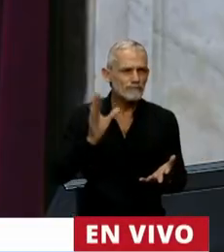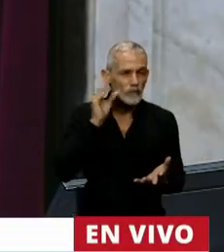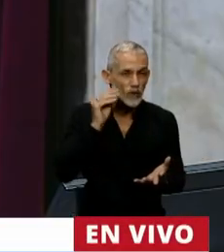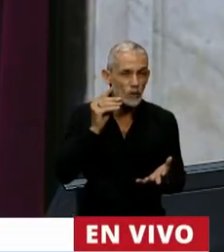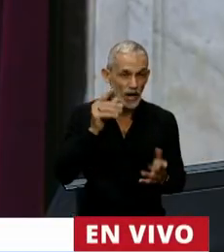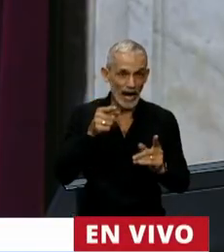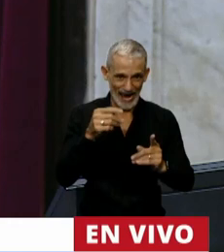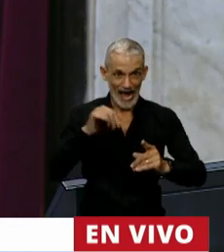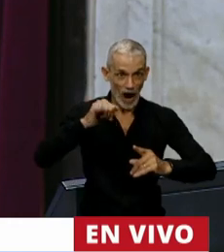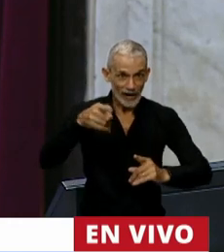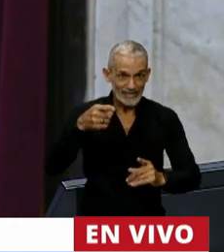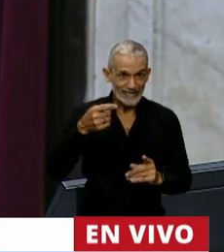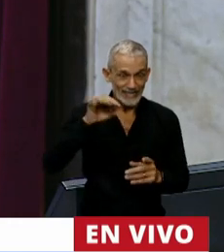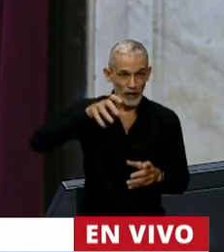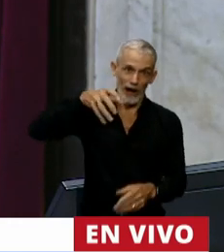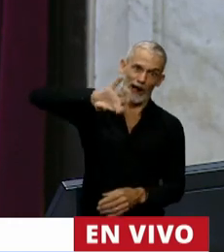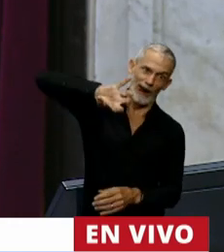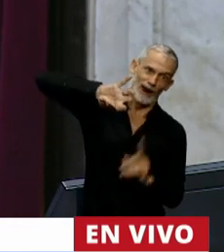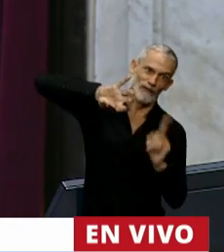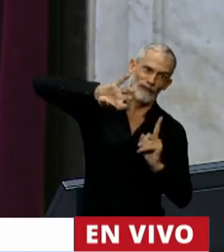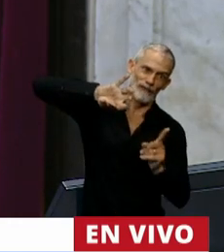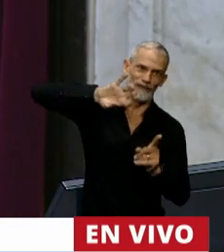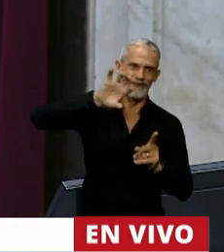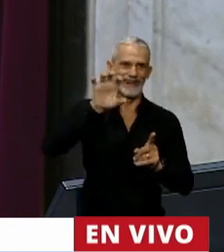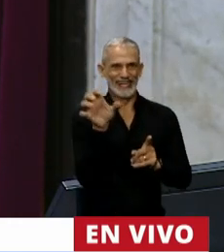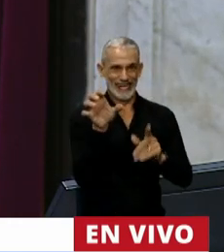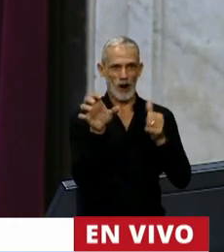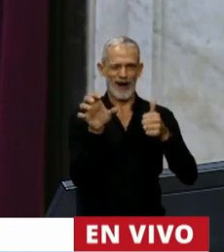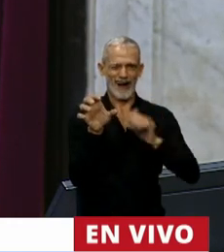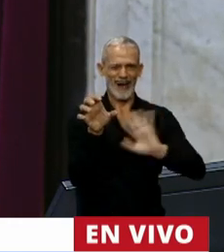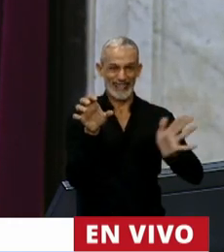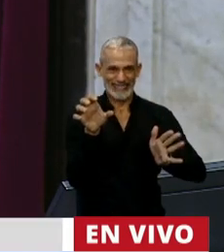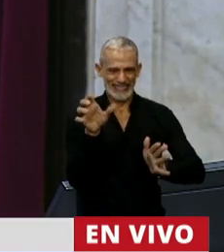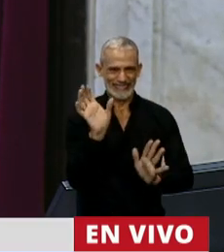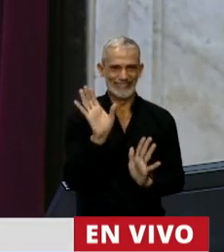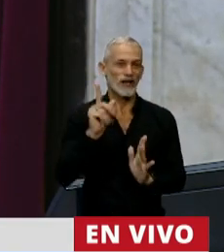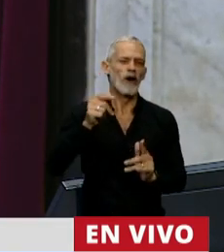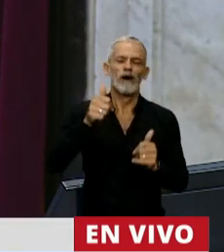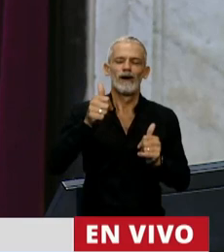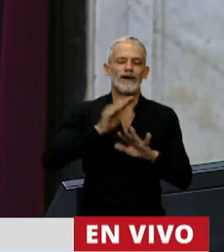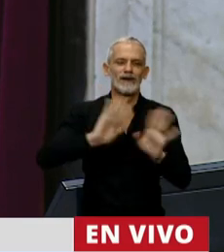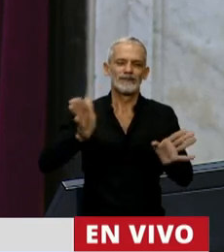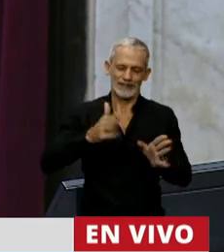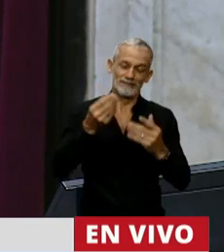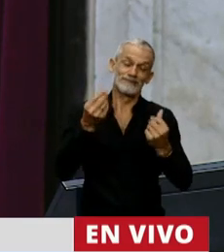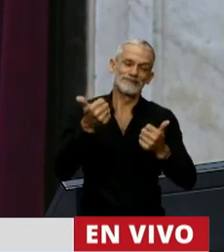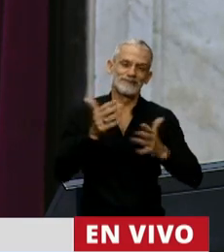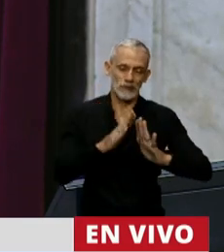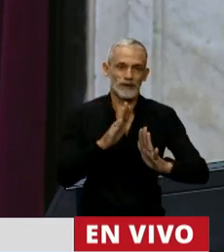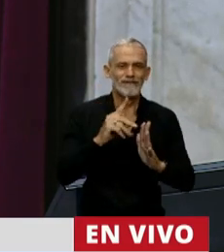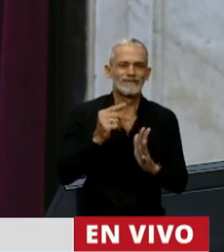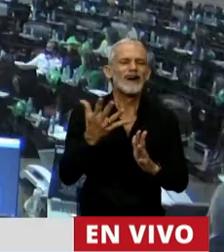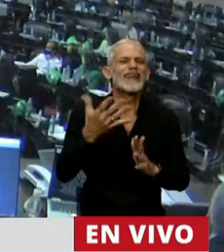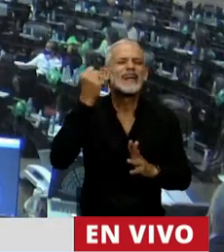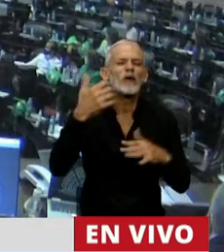Ahí te escuchamos, ahí te escuchamos. Y te vemos. Ahí estamos. Que te recuperes